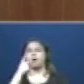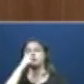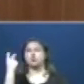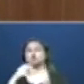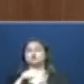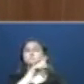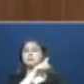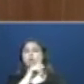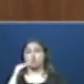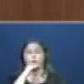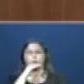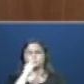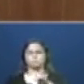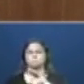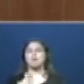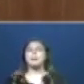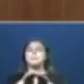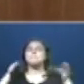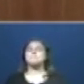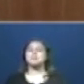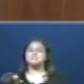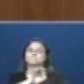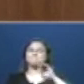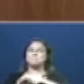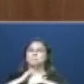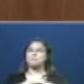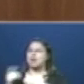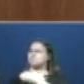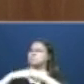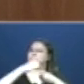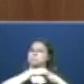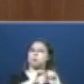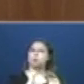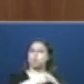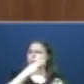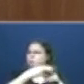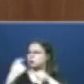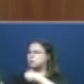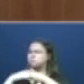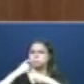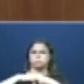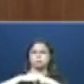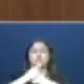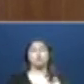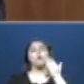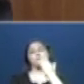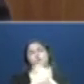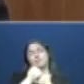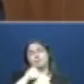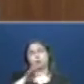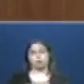constituir una mesa de ordenación que dio cabida a las aportaciones de los grupos parlamentarios de la federación Regional de municipios y